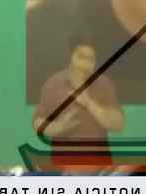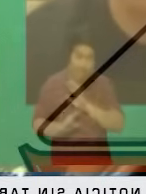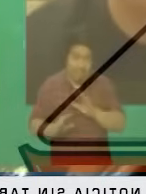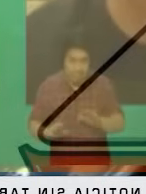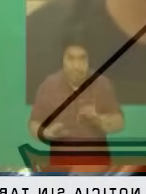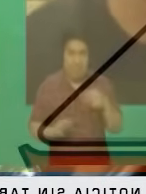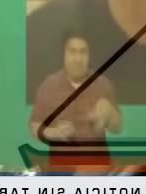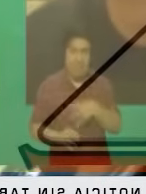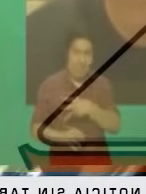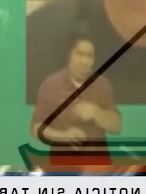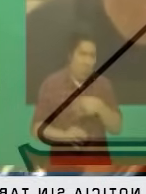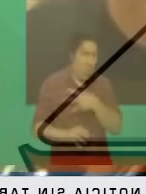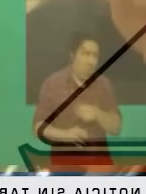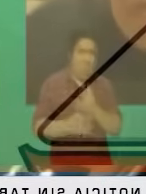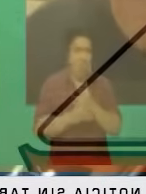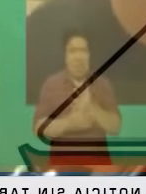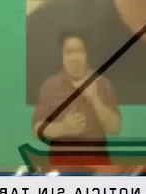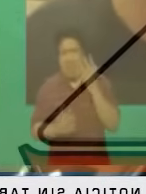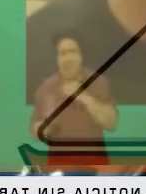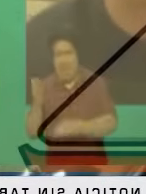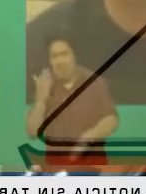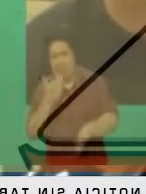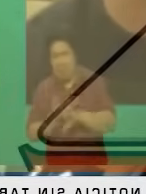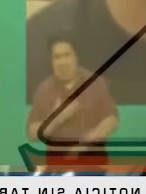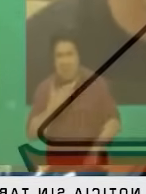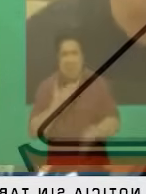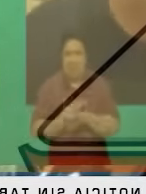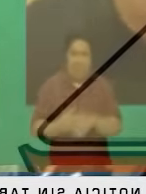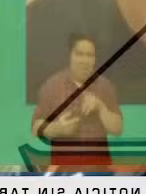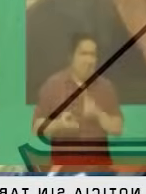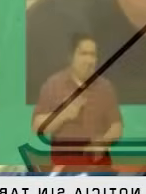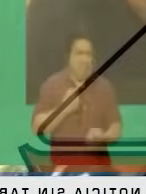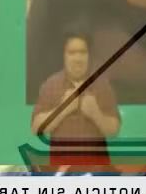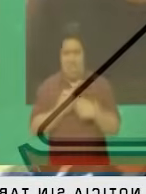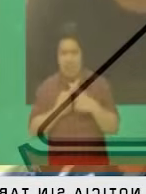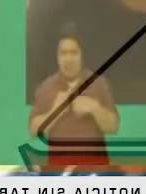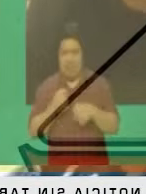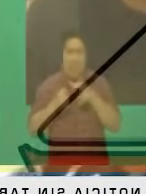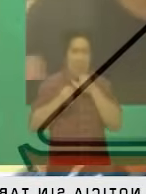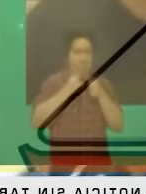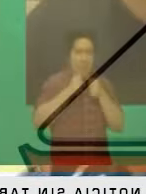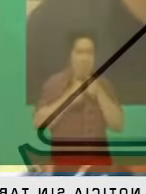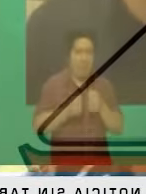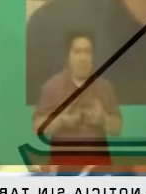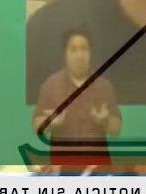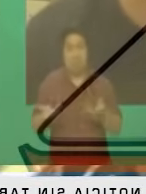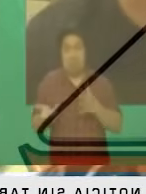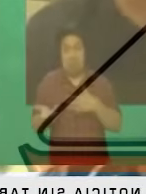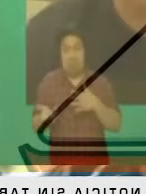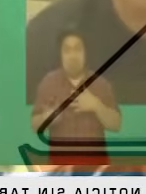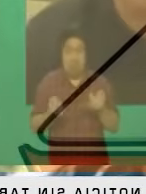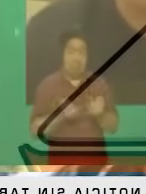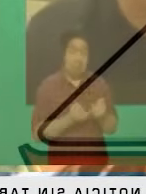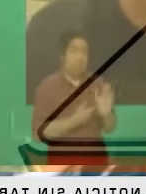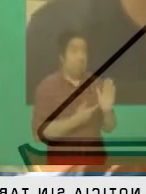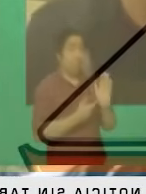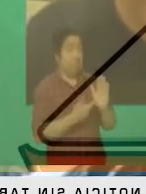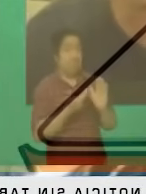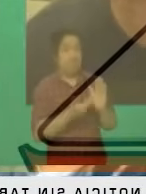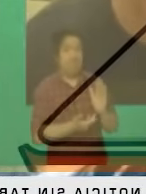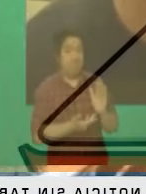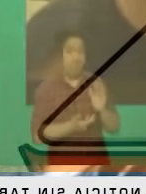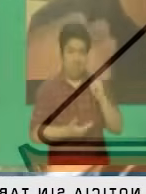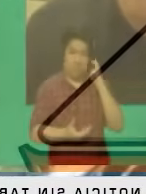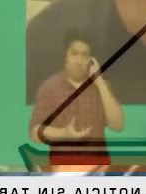han hecho a su hijo es algo de verdad terrible, ¿no? Apodos, sí. De periodistas, es una locura. Pues yo publiqué este video y al parecer están